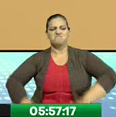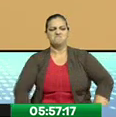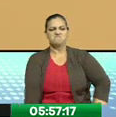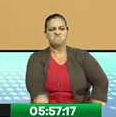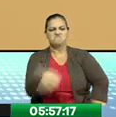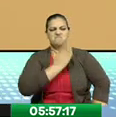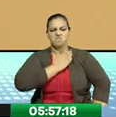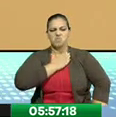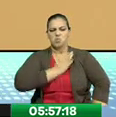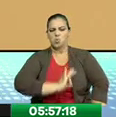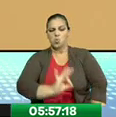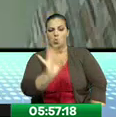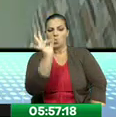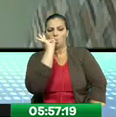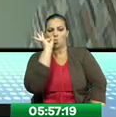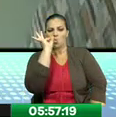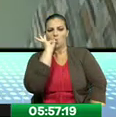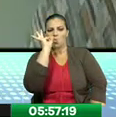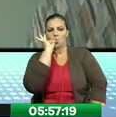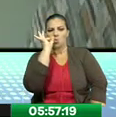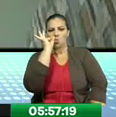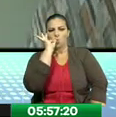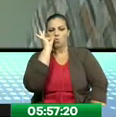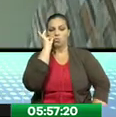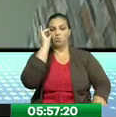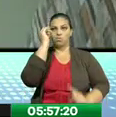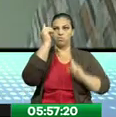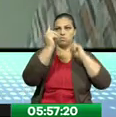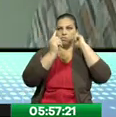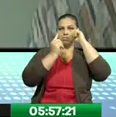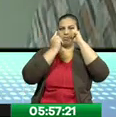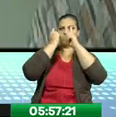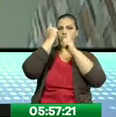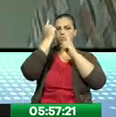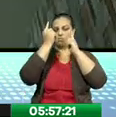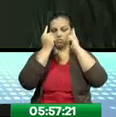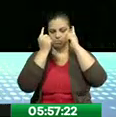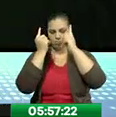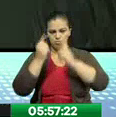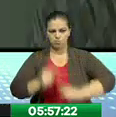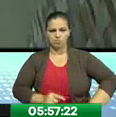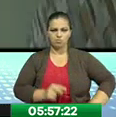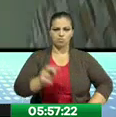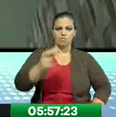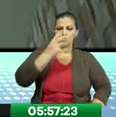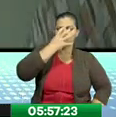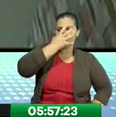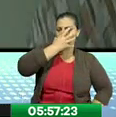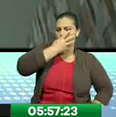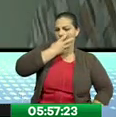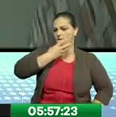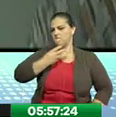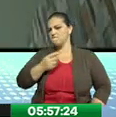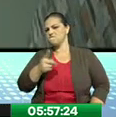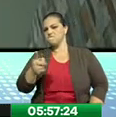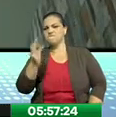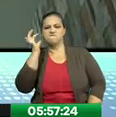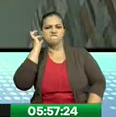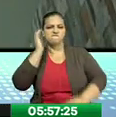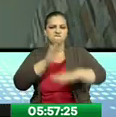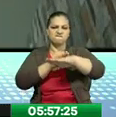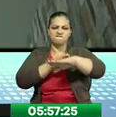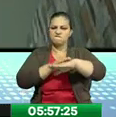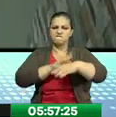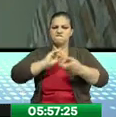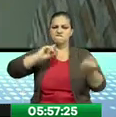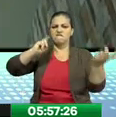bonito. Para pegarme unos tres vuelos. Ah, qué bonito. Sí. Eso, la bombón la veo toda blanca, la veo rubia. No, esa es